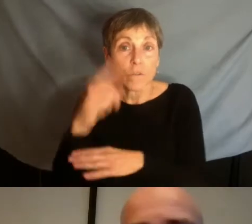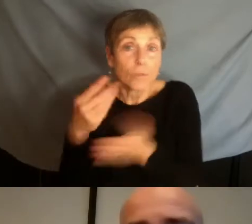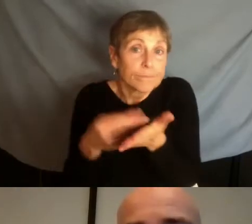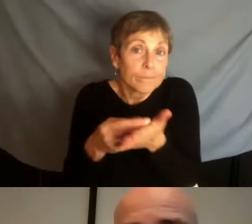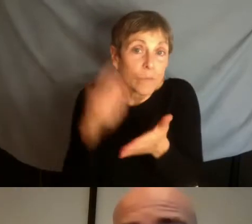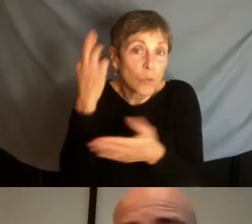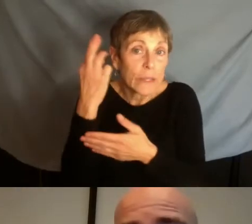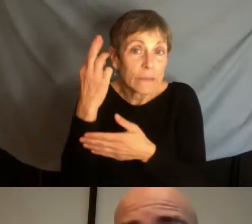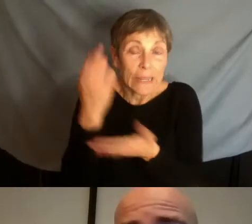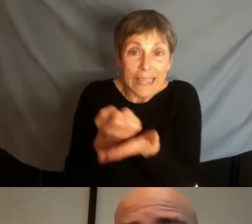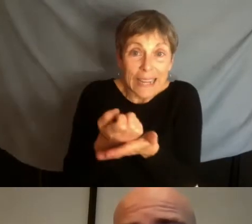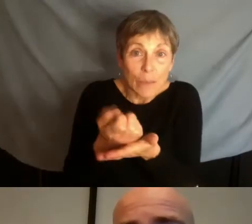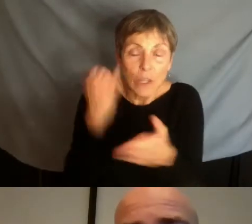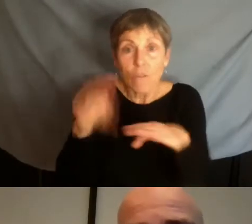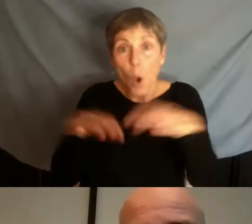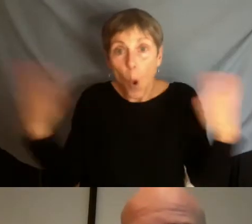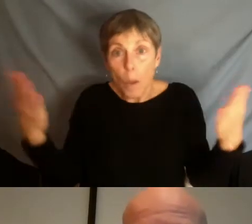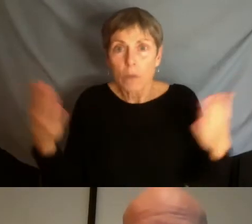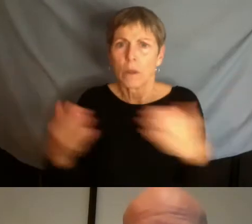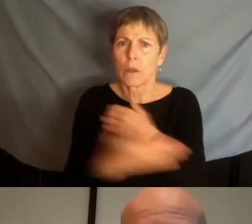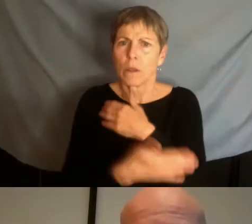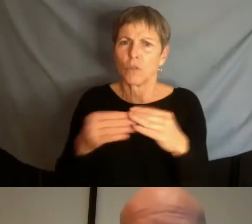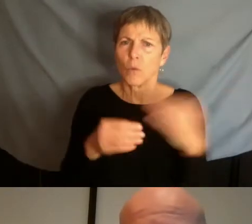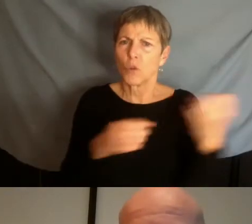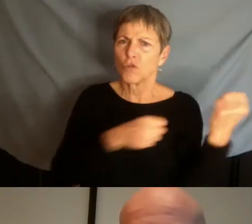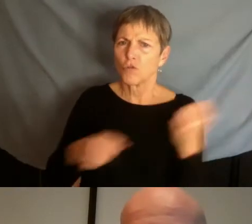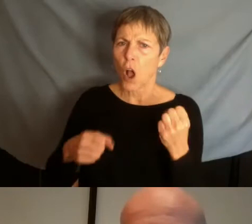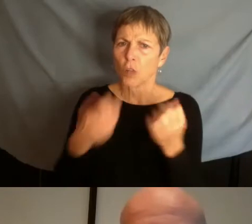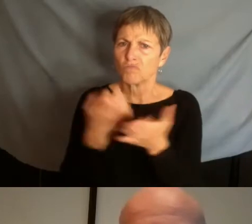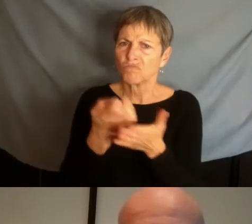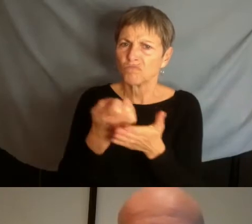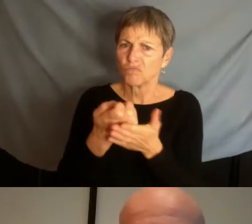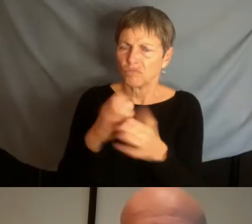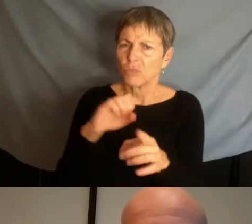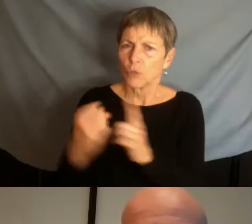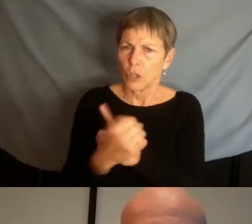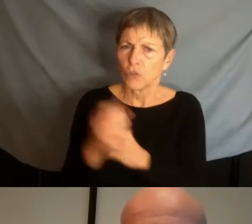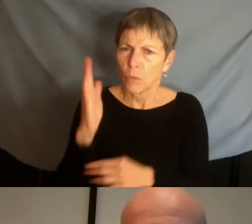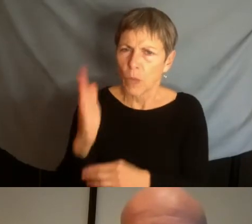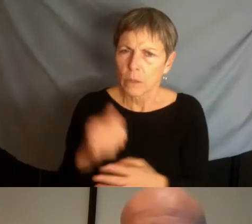fronteras abiertas en la base de economías. Haría nuestro país mucho más fuerte económicamente.